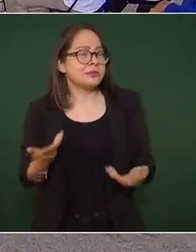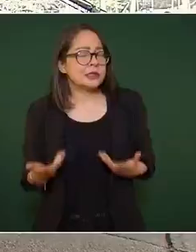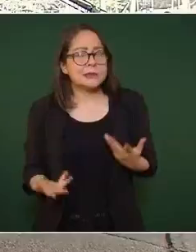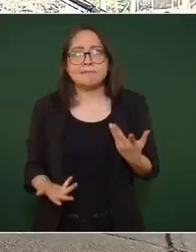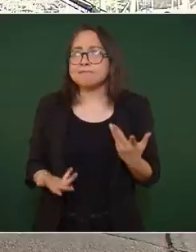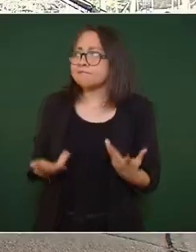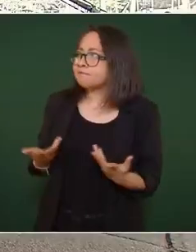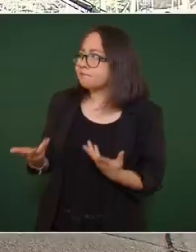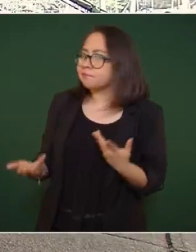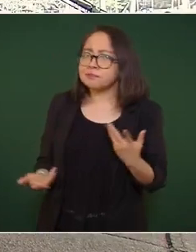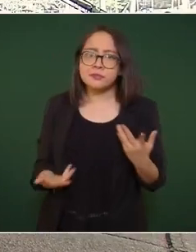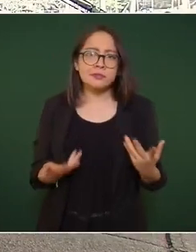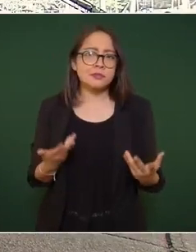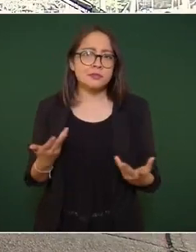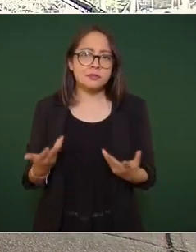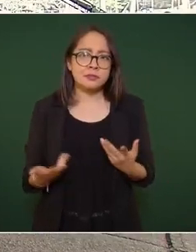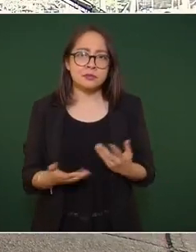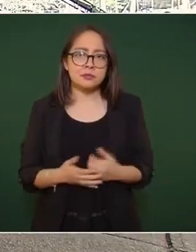quien